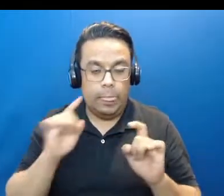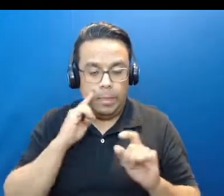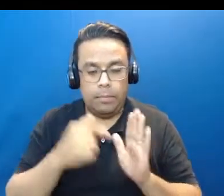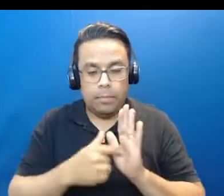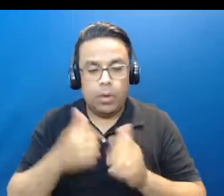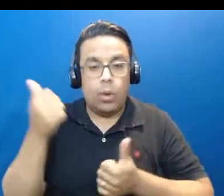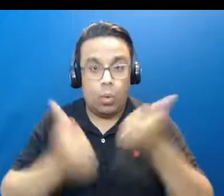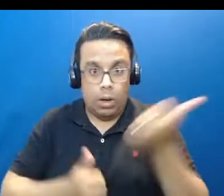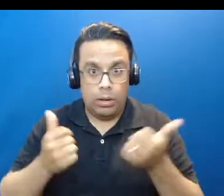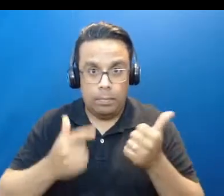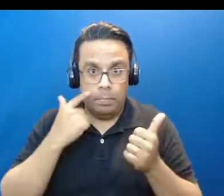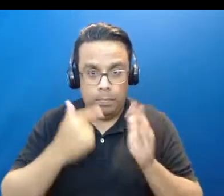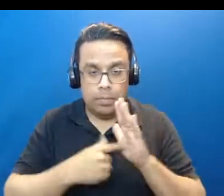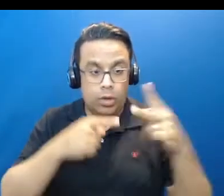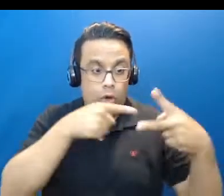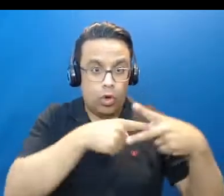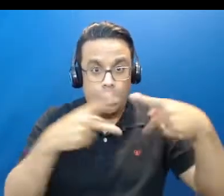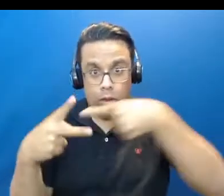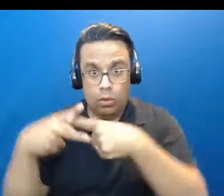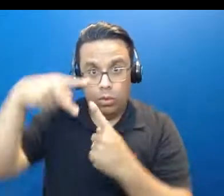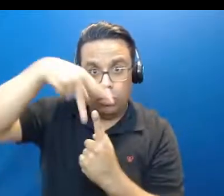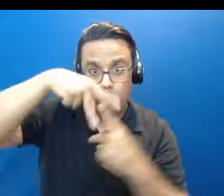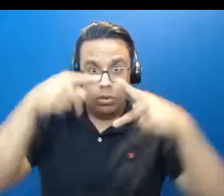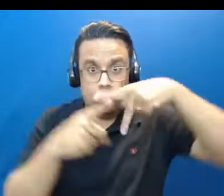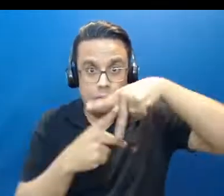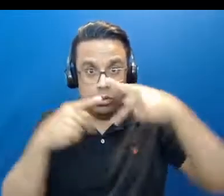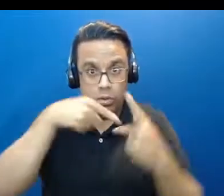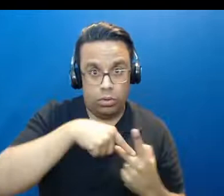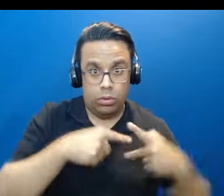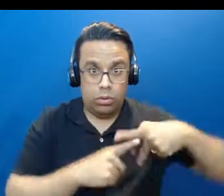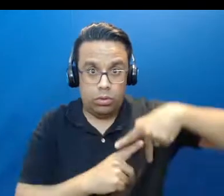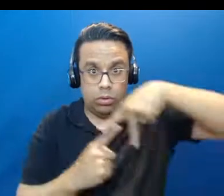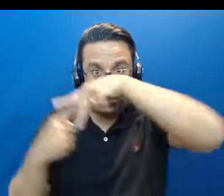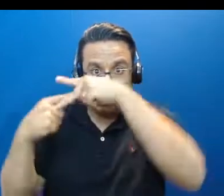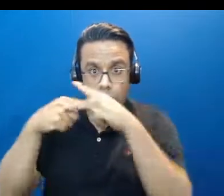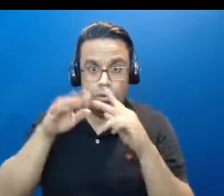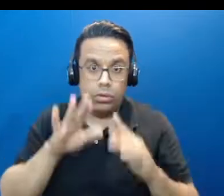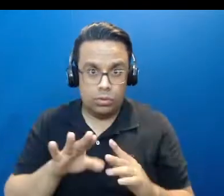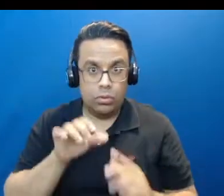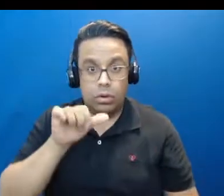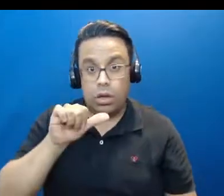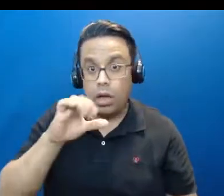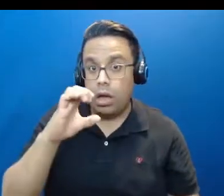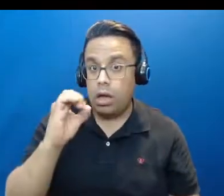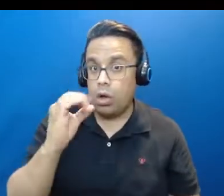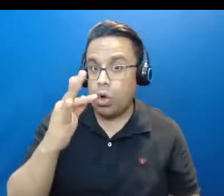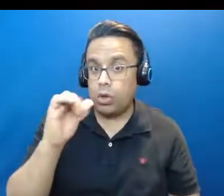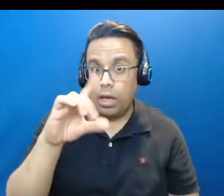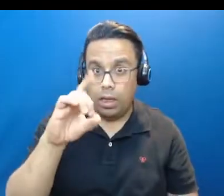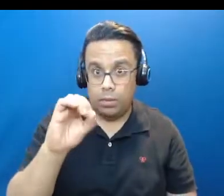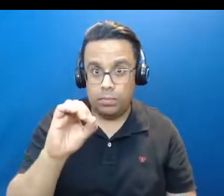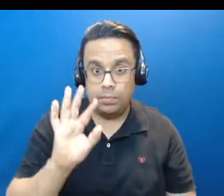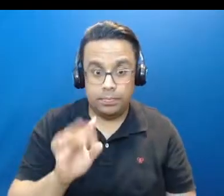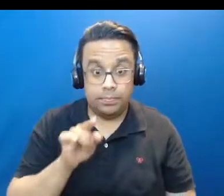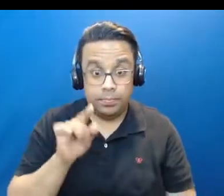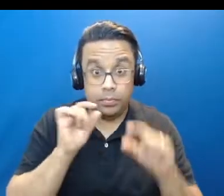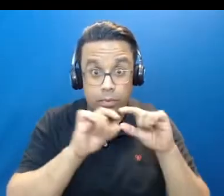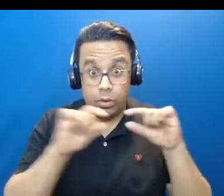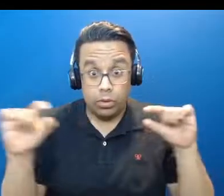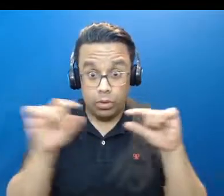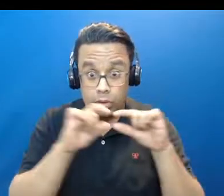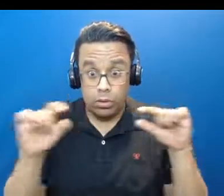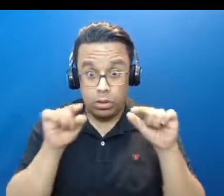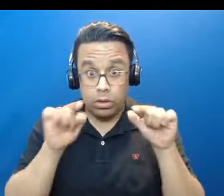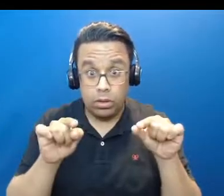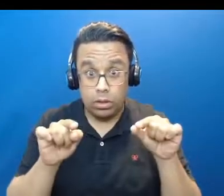vamos a utilizar la herramienta de Dimension Style. Si no tenemos esta barra de herramientas ubicada en